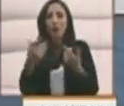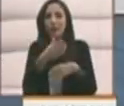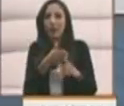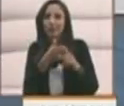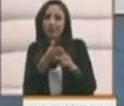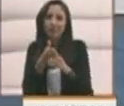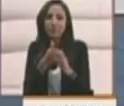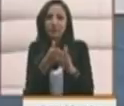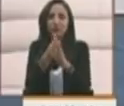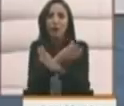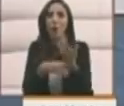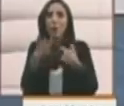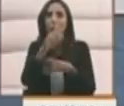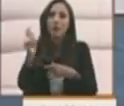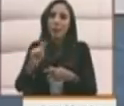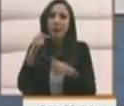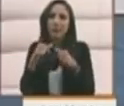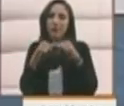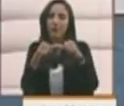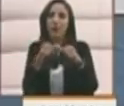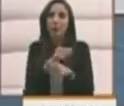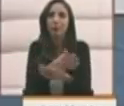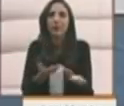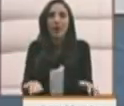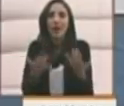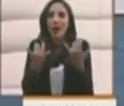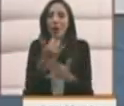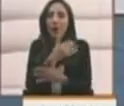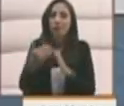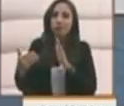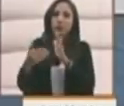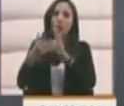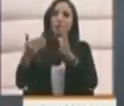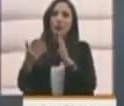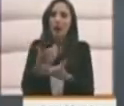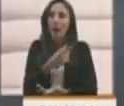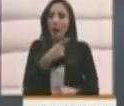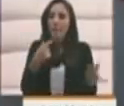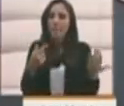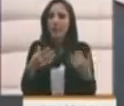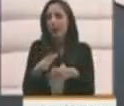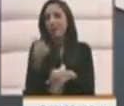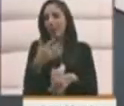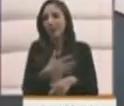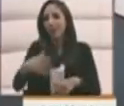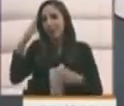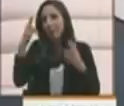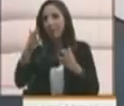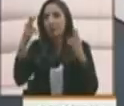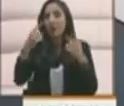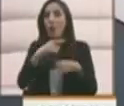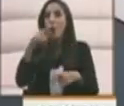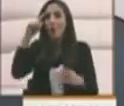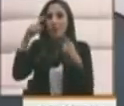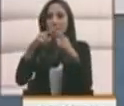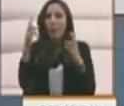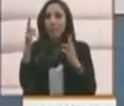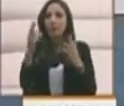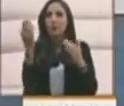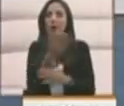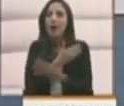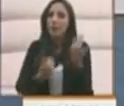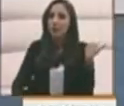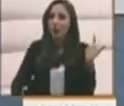durante 4 meses, y ahora nada más y nada menos que el intento de asesinato del